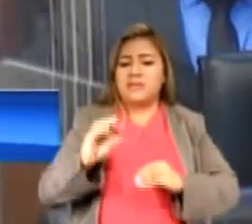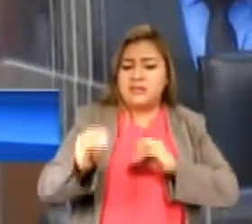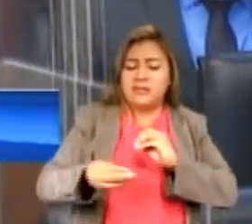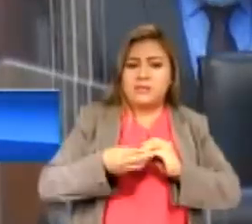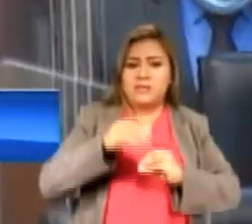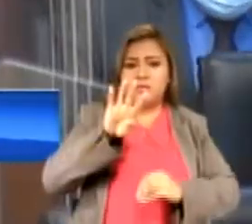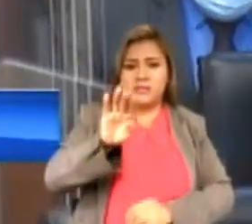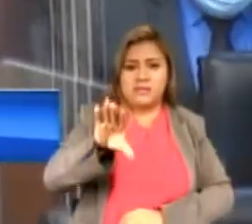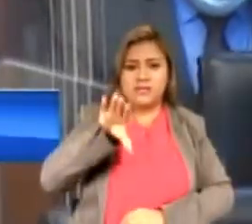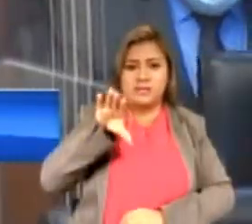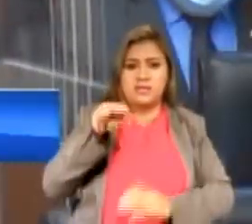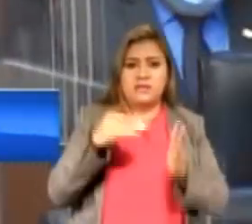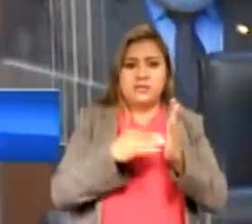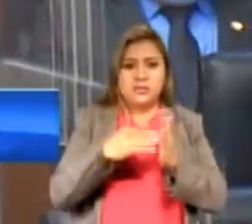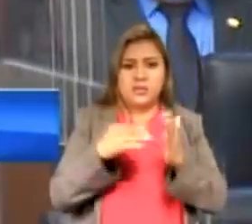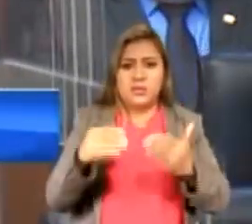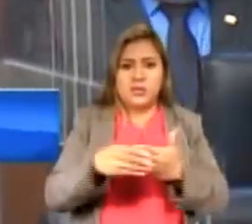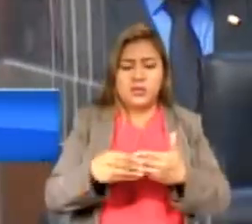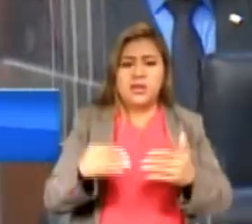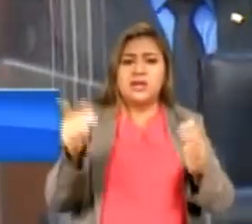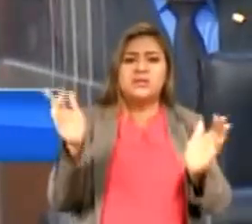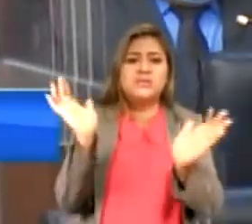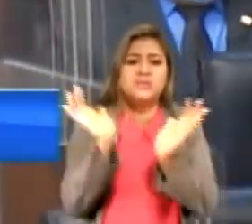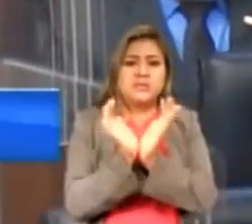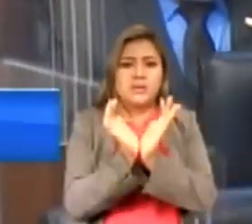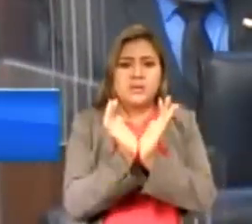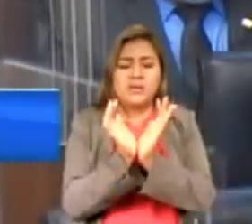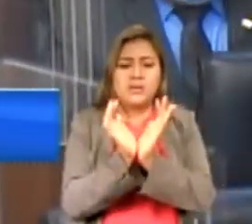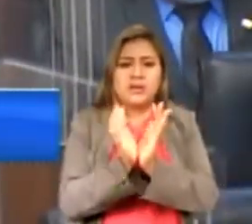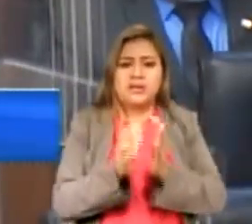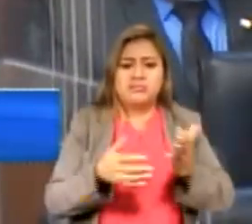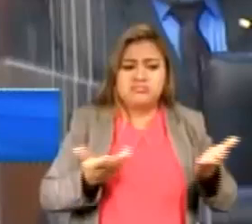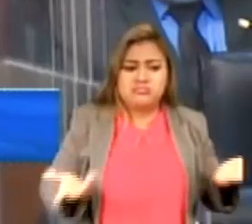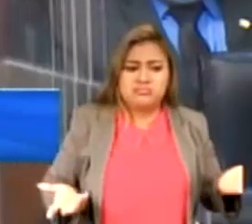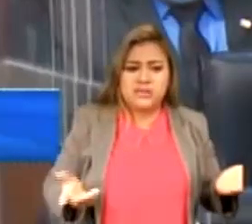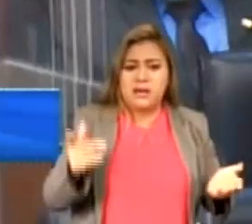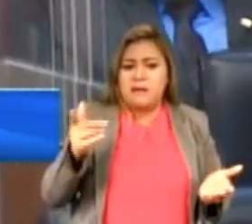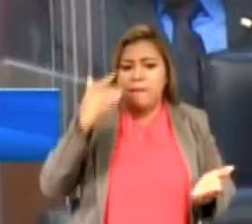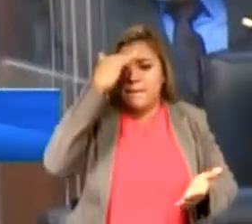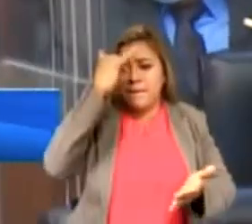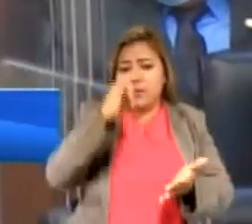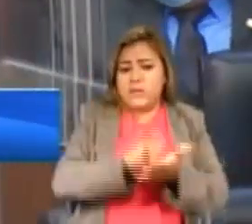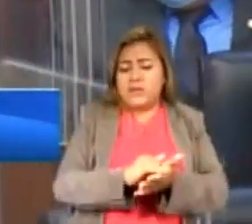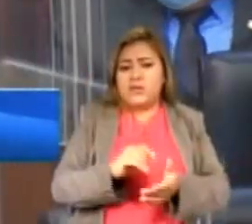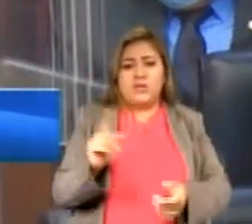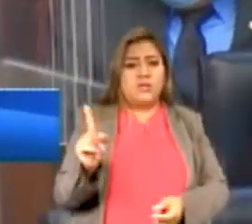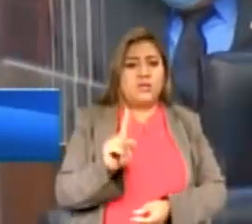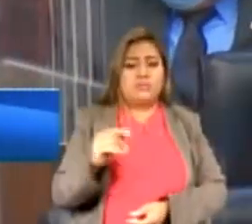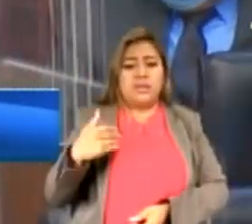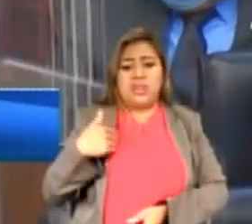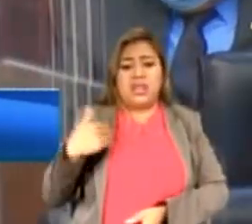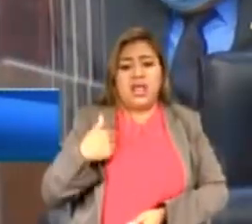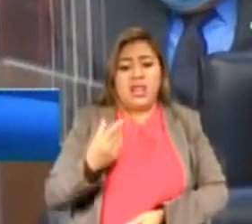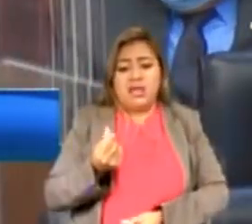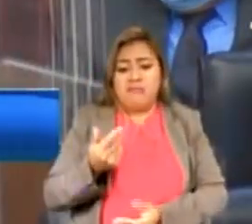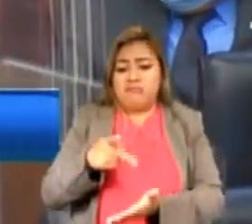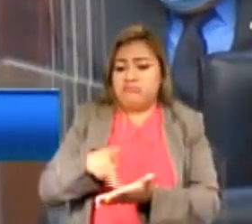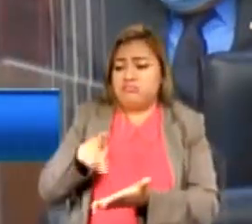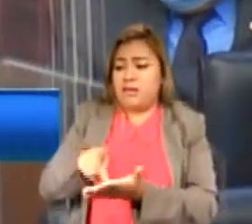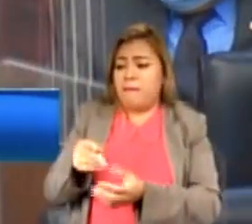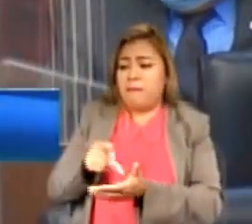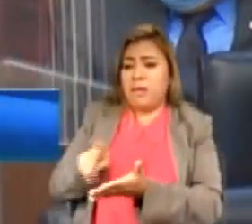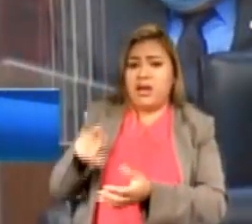400 millones de dólares y la Caja del Seguro Social por eso no tiene dinero para pagar las jubilaciones y